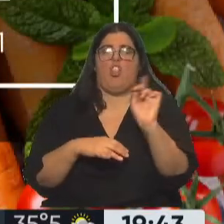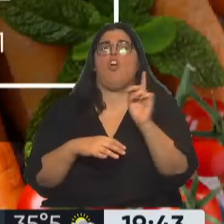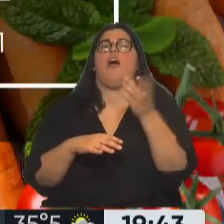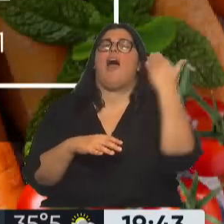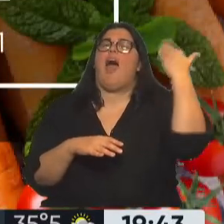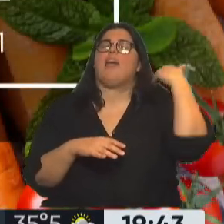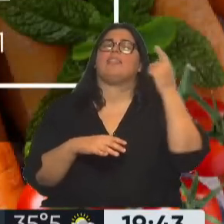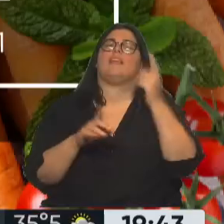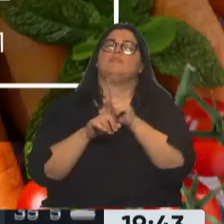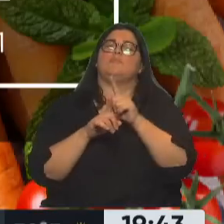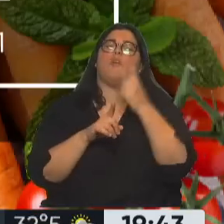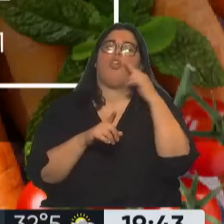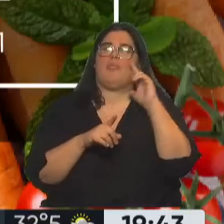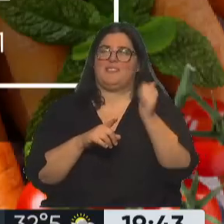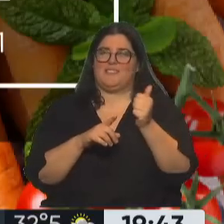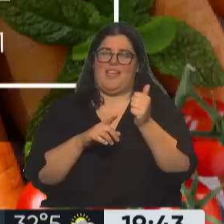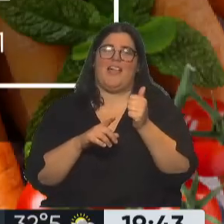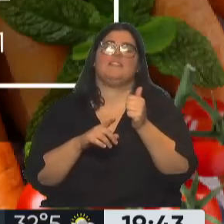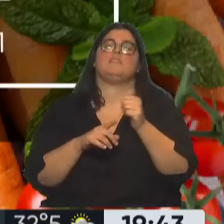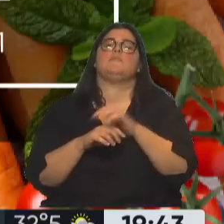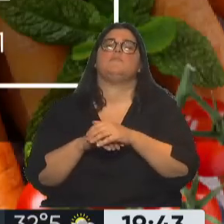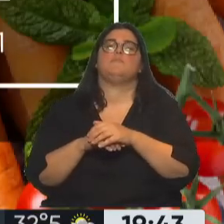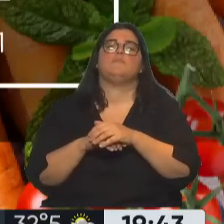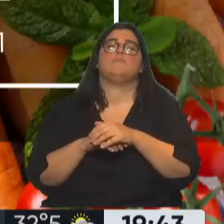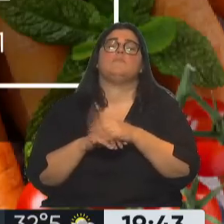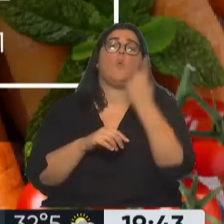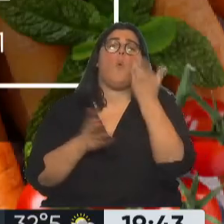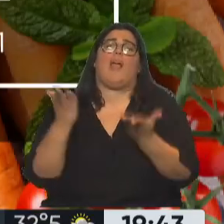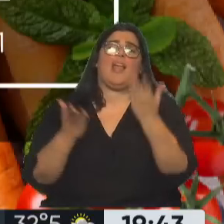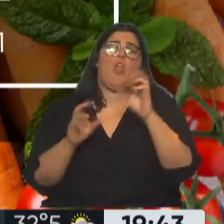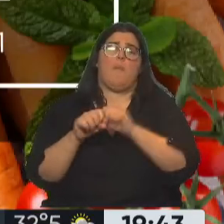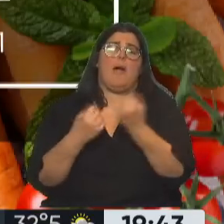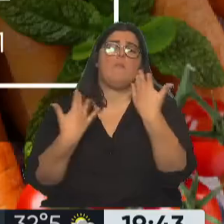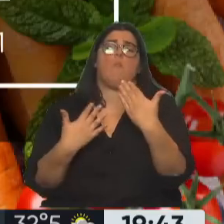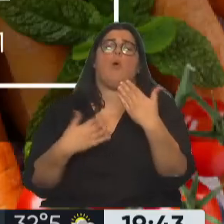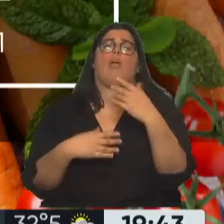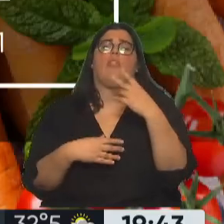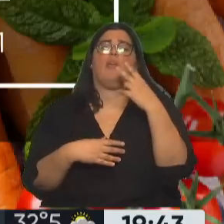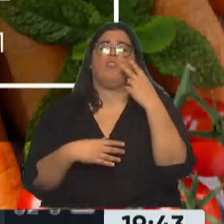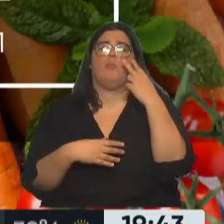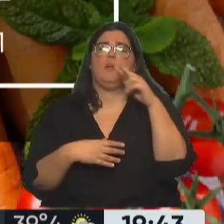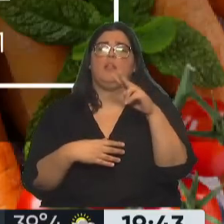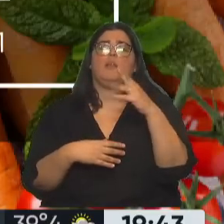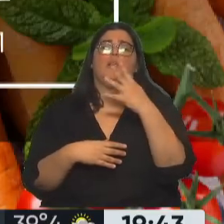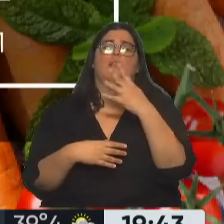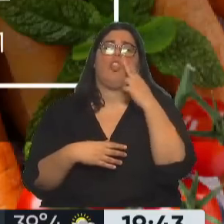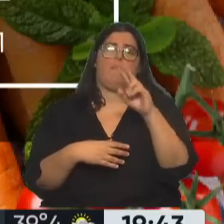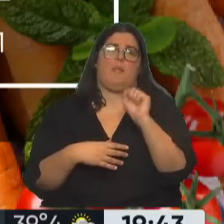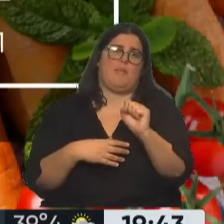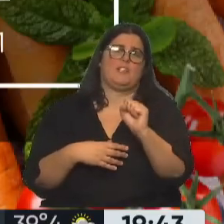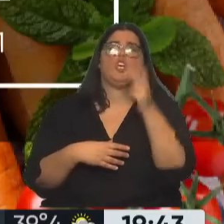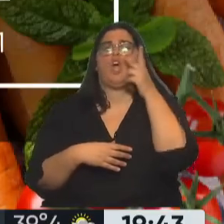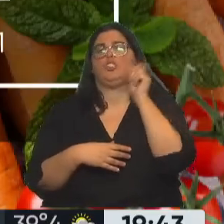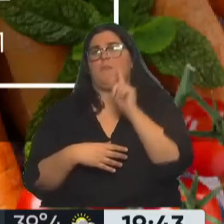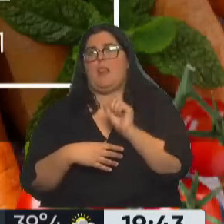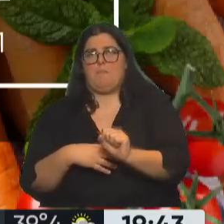del 16. Para ser preciso, el kilo de pan podría estar entre 2.000 y 8.500 pesos. O sea, bajan los salarios y se triplica el precio de los